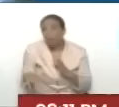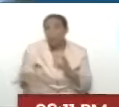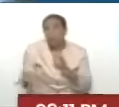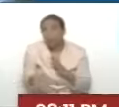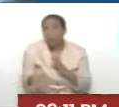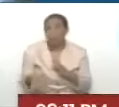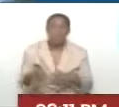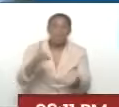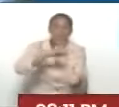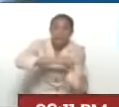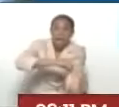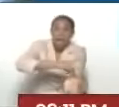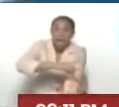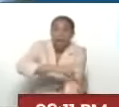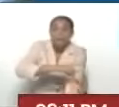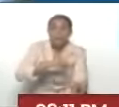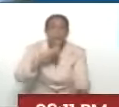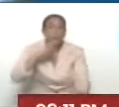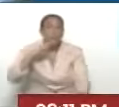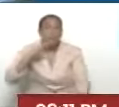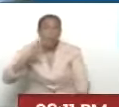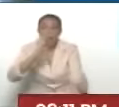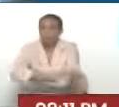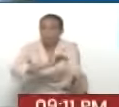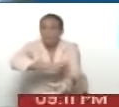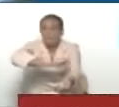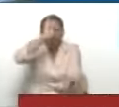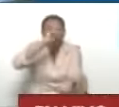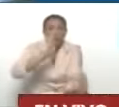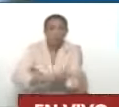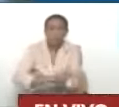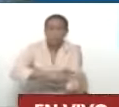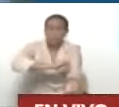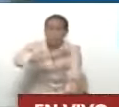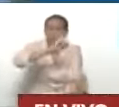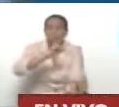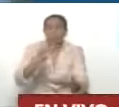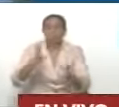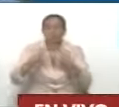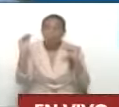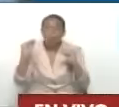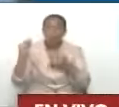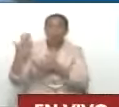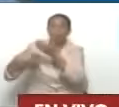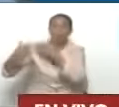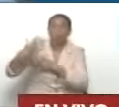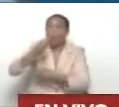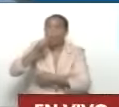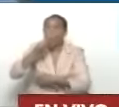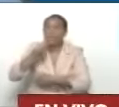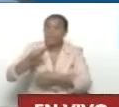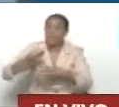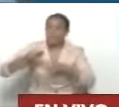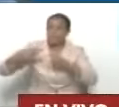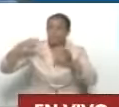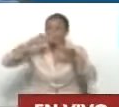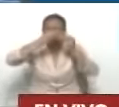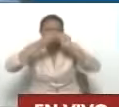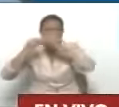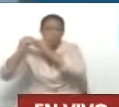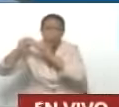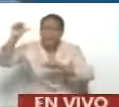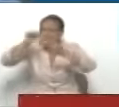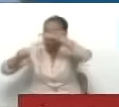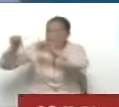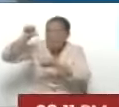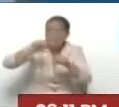la diabetes, la hipertensión arterial incontrolable, todo eso viene de una alimentación que se impuso de